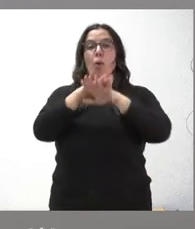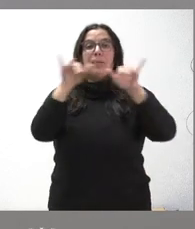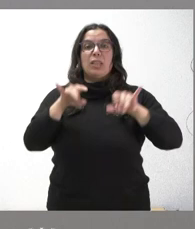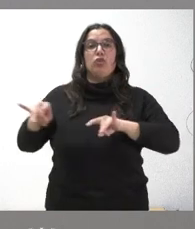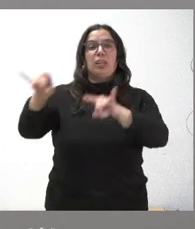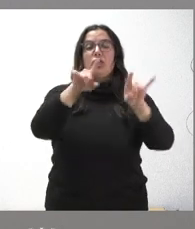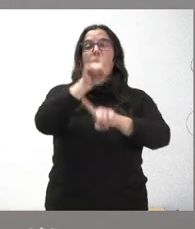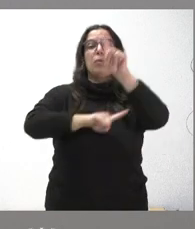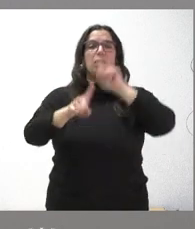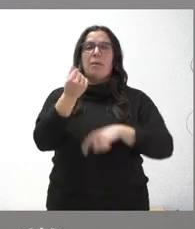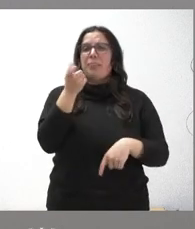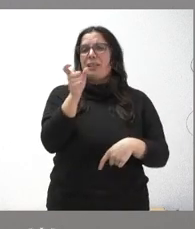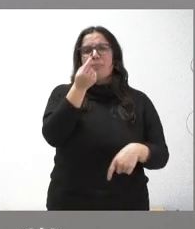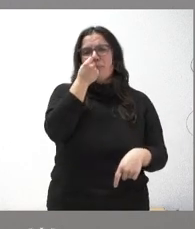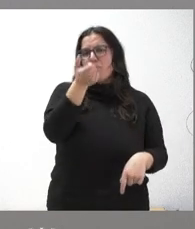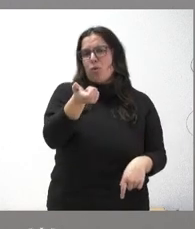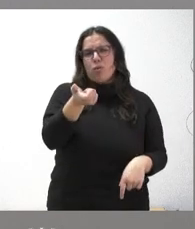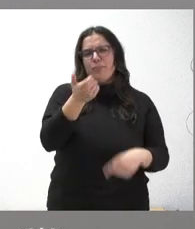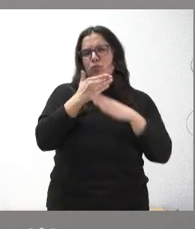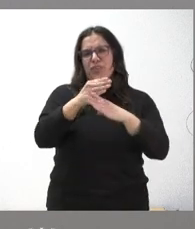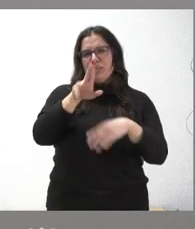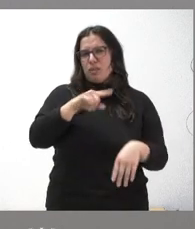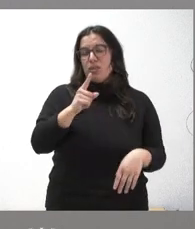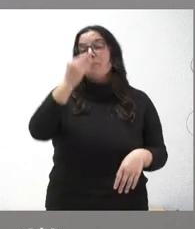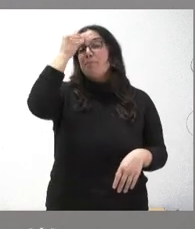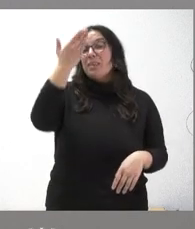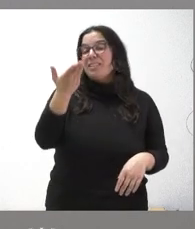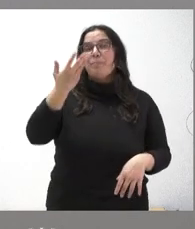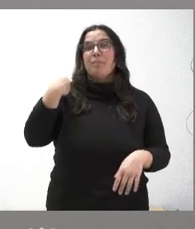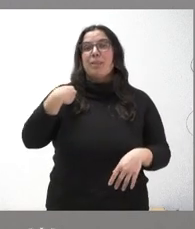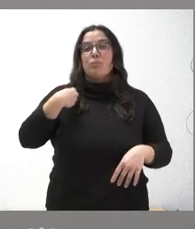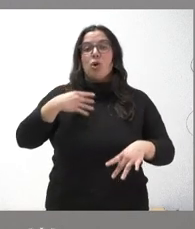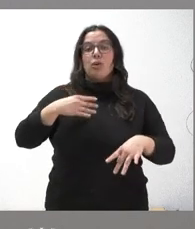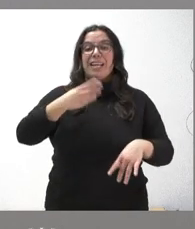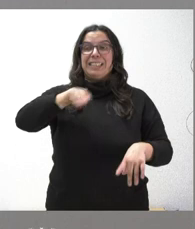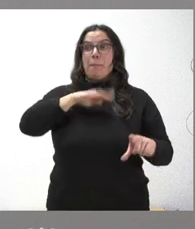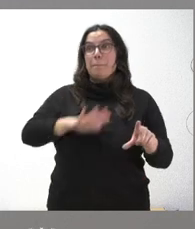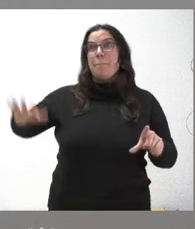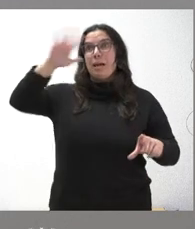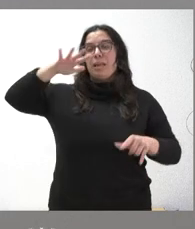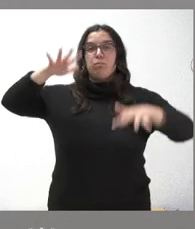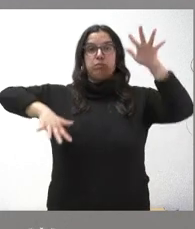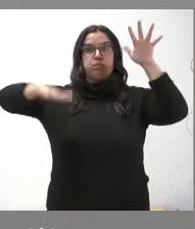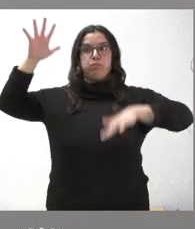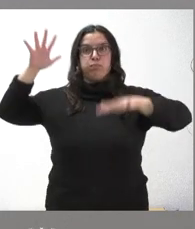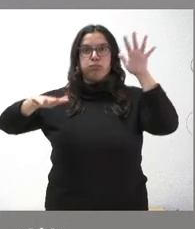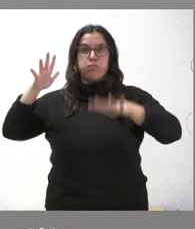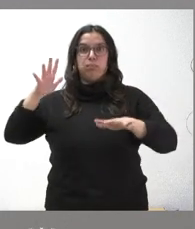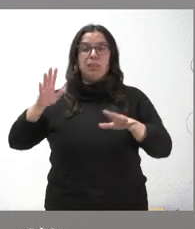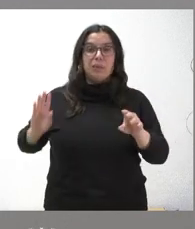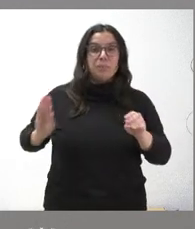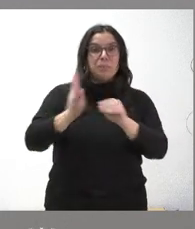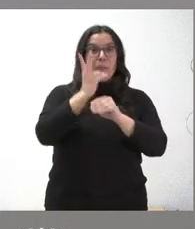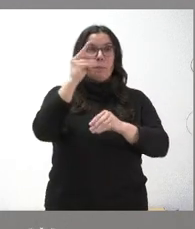hay Es que la cantidad es muy insuficiente es muy escasa pensar que los desequilibrios de España se pueden corregir aportando 20 millones de